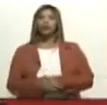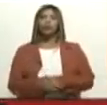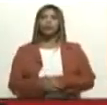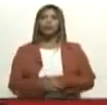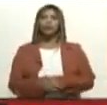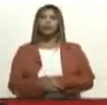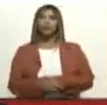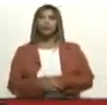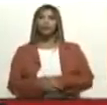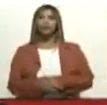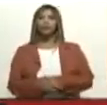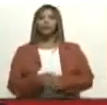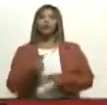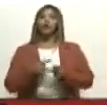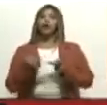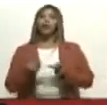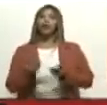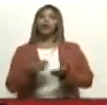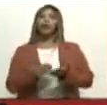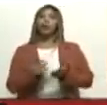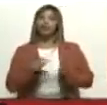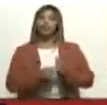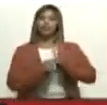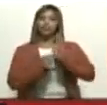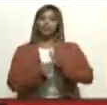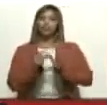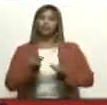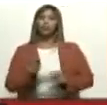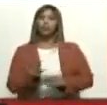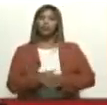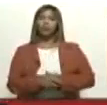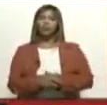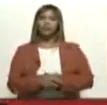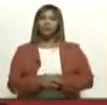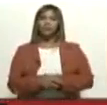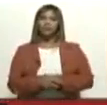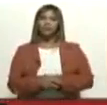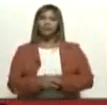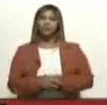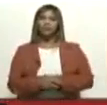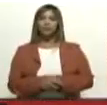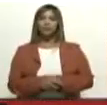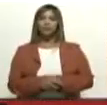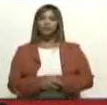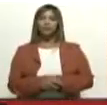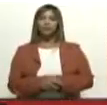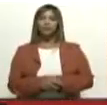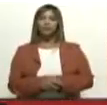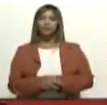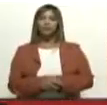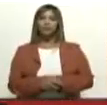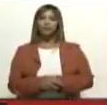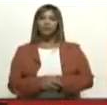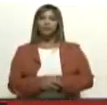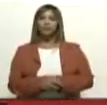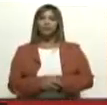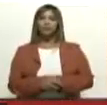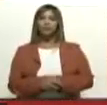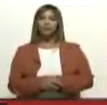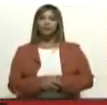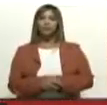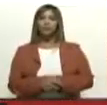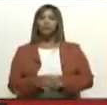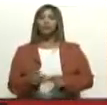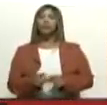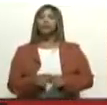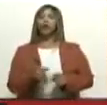con su libro de poesía. Y ahora un libro que él sacó recientemente con nosotros en Monte Ávila, que tiene que ver con crónicas